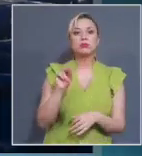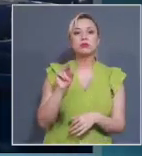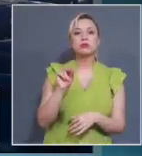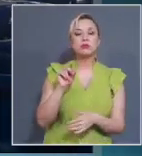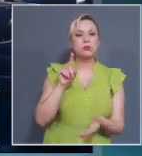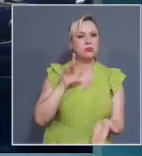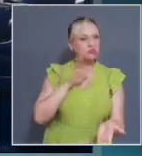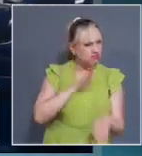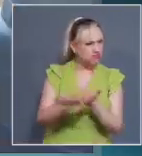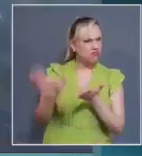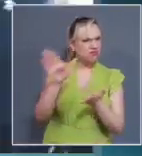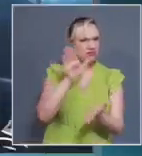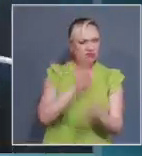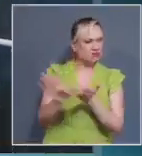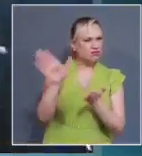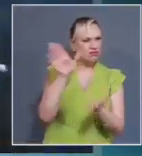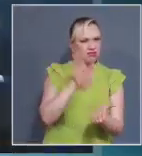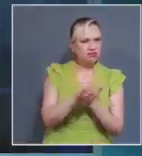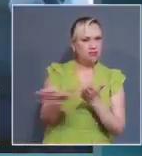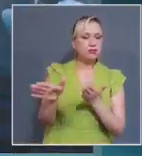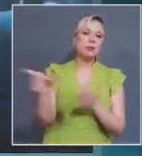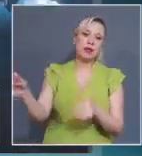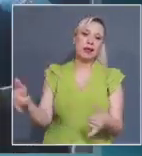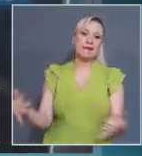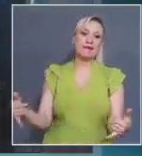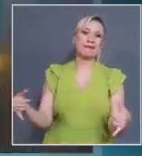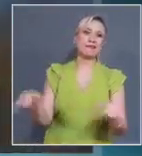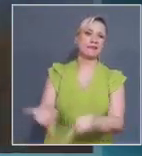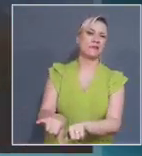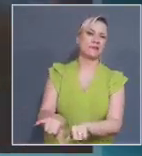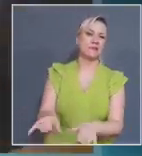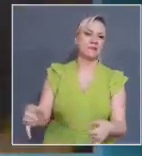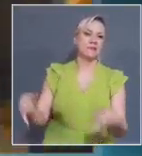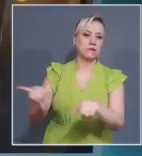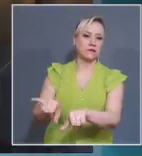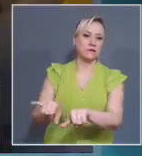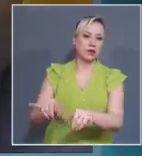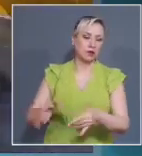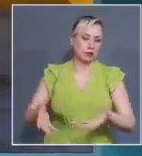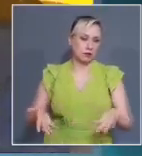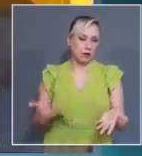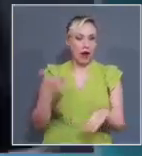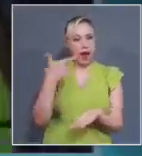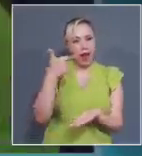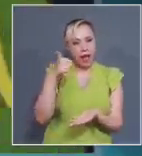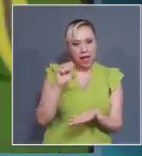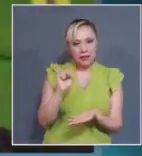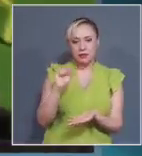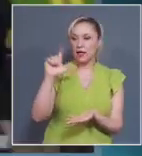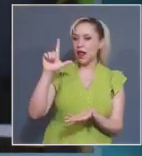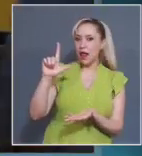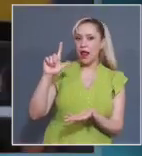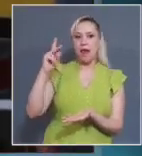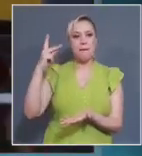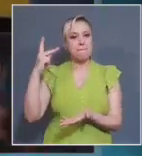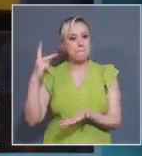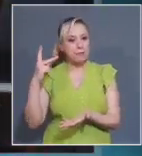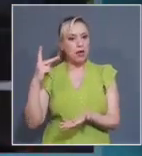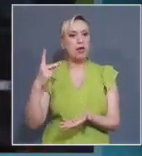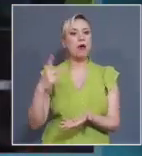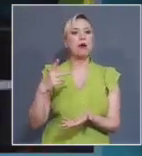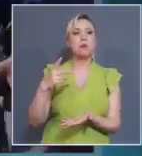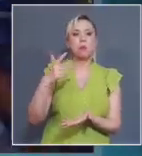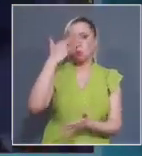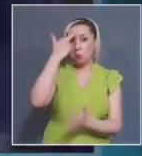embargo, señalan que la alteración en los porcentajes de la molécula de gas LP no es ilegal, pues aún cumple con la norma